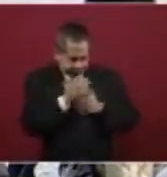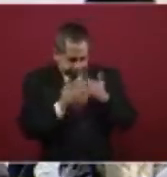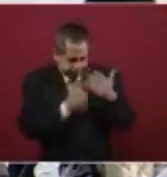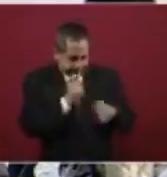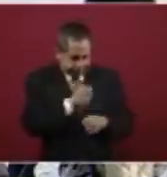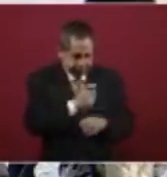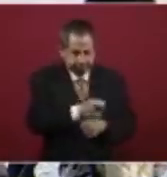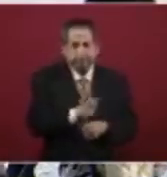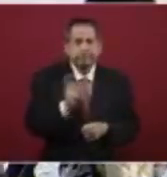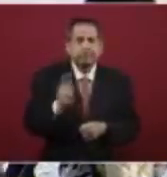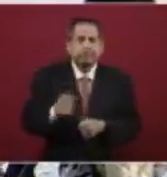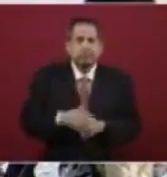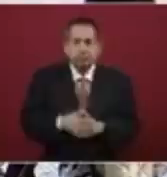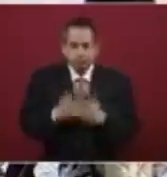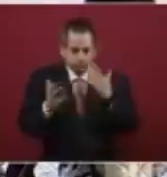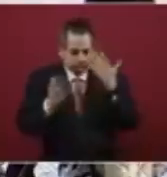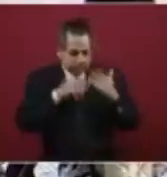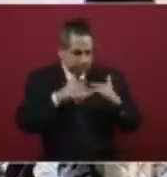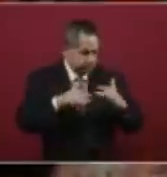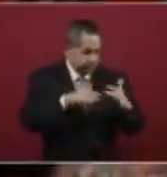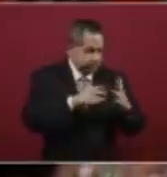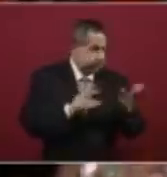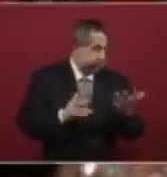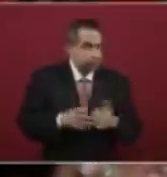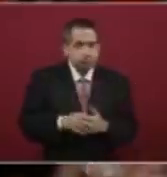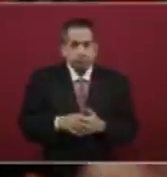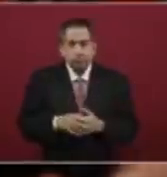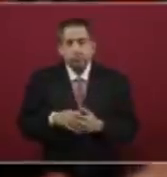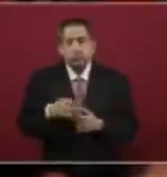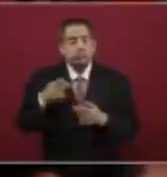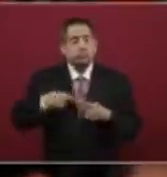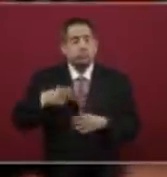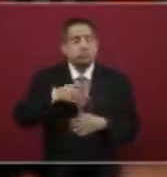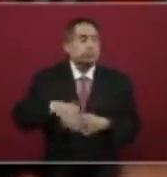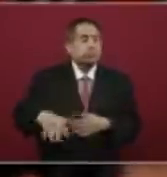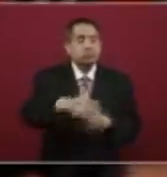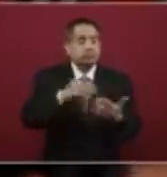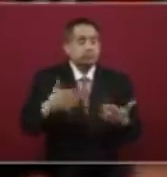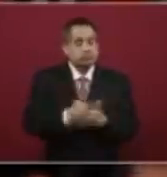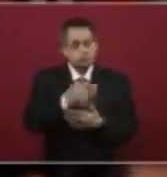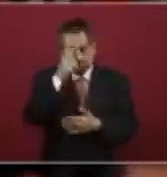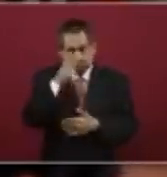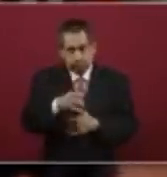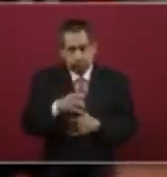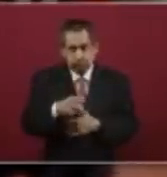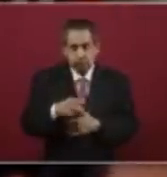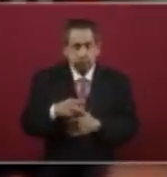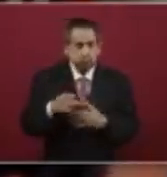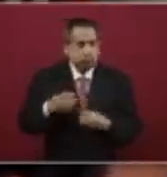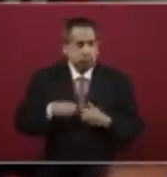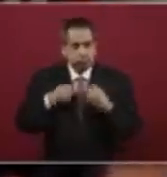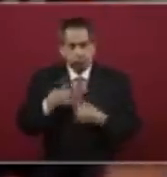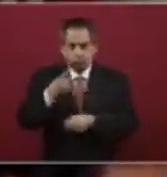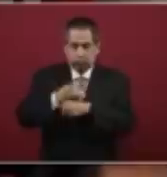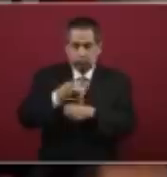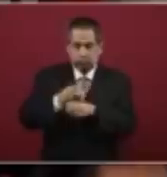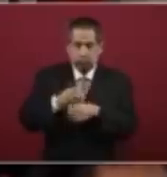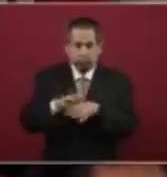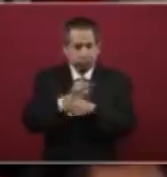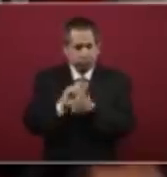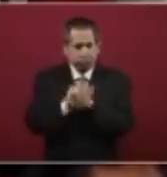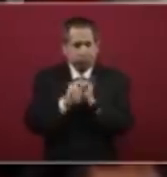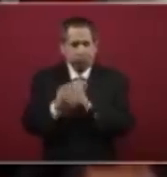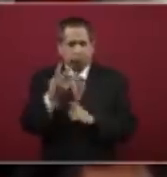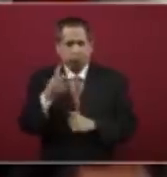Se hizo un estudio y, bueno, la ciudadanía, a pesar de estar en medio de la cuarta transformación, se ha sentido un